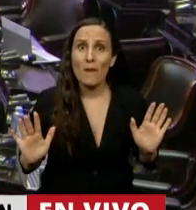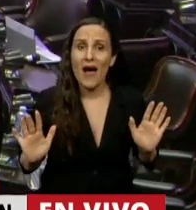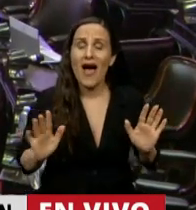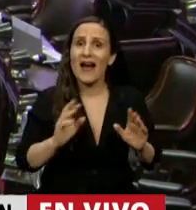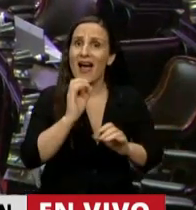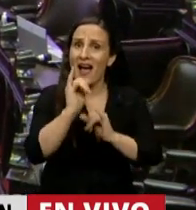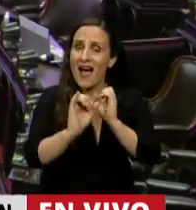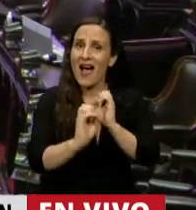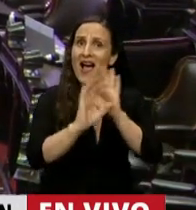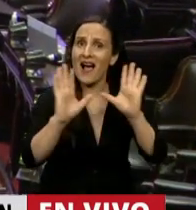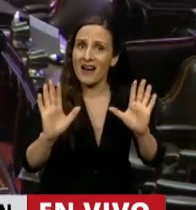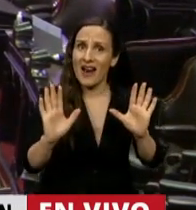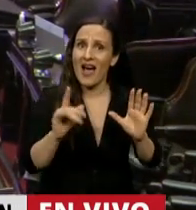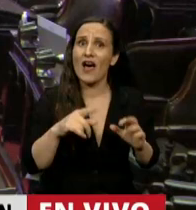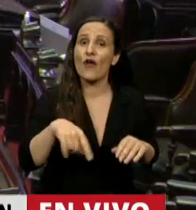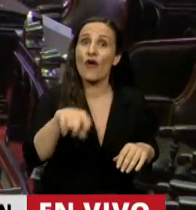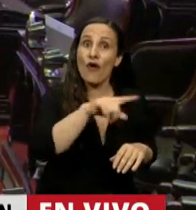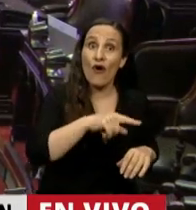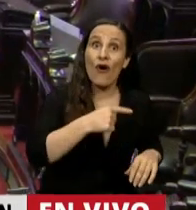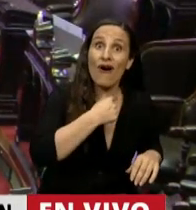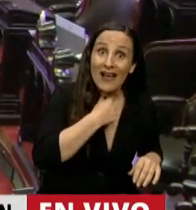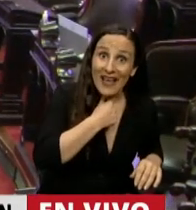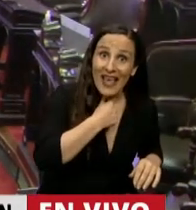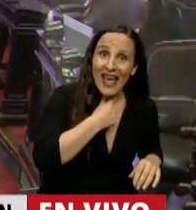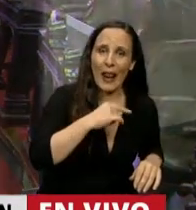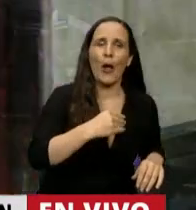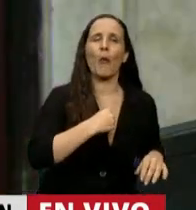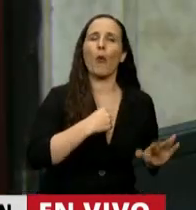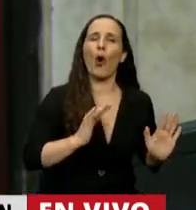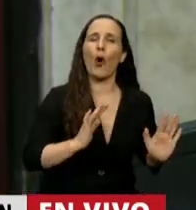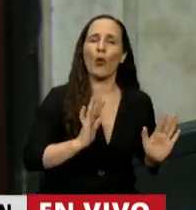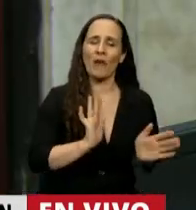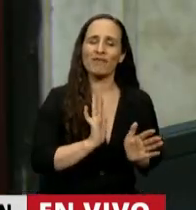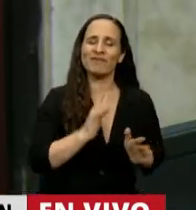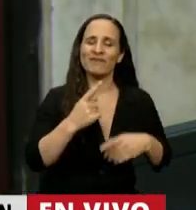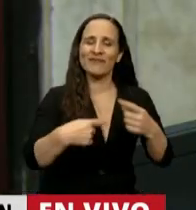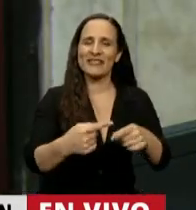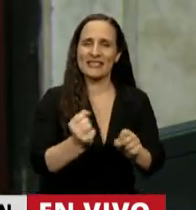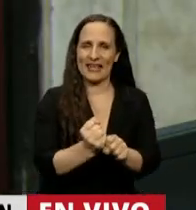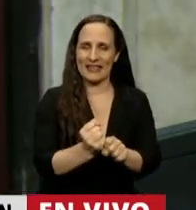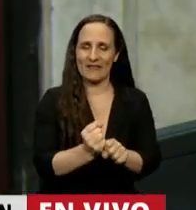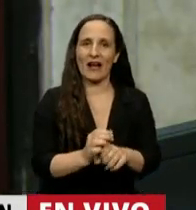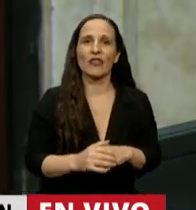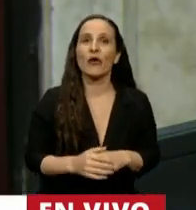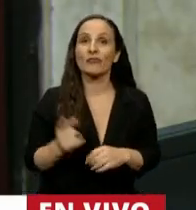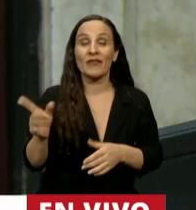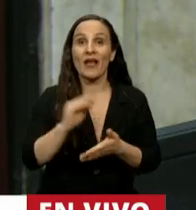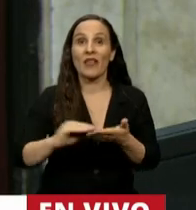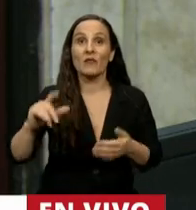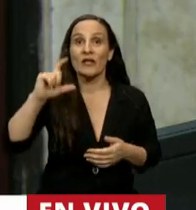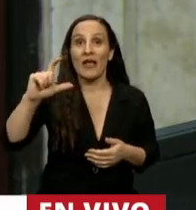quede claro que cuando hay buena voluntad, la Cámara sigue funcionando. En uso de la palabra, la diputada Cerruti.